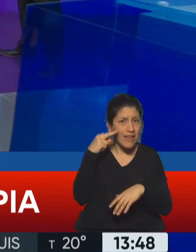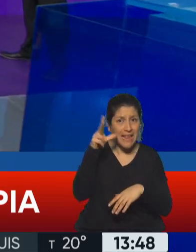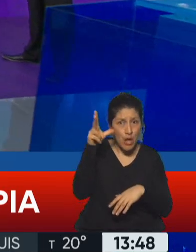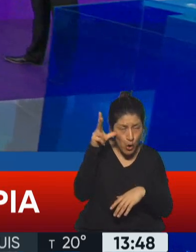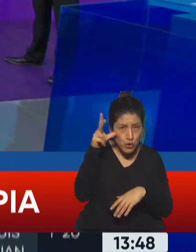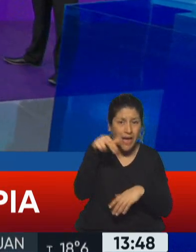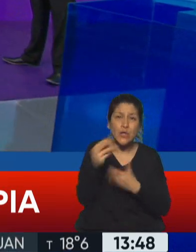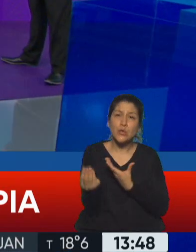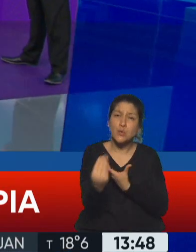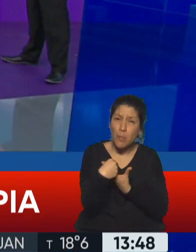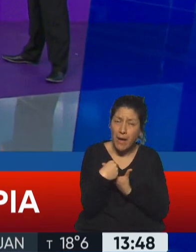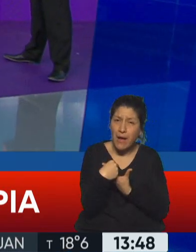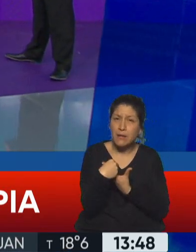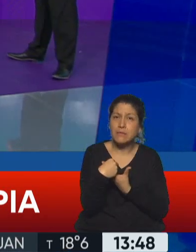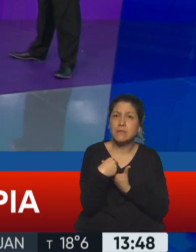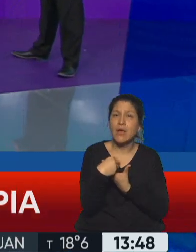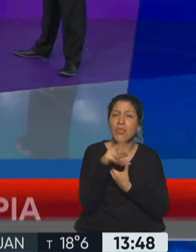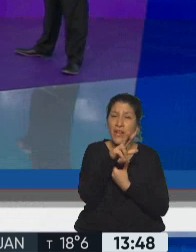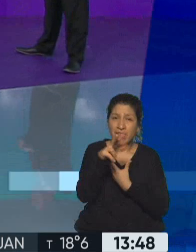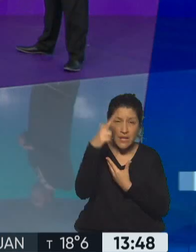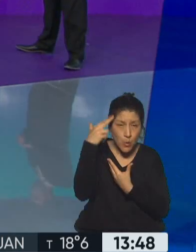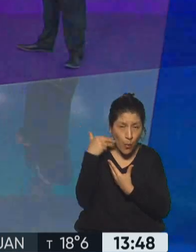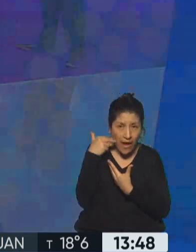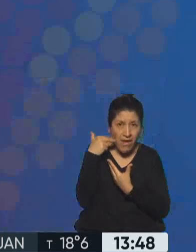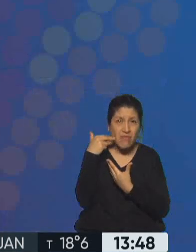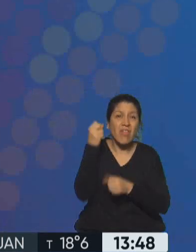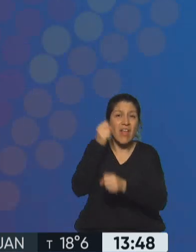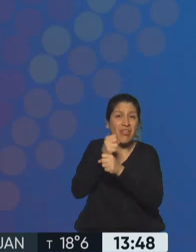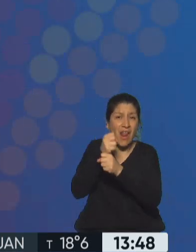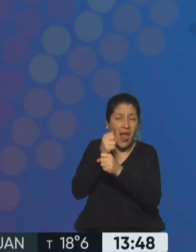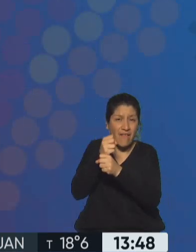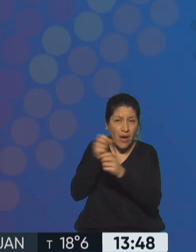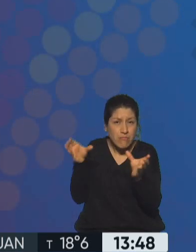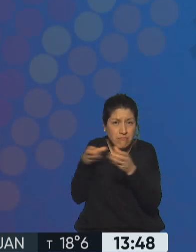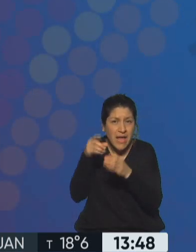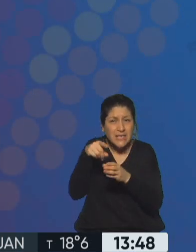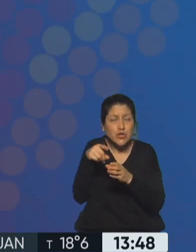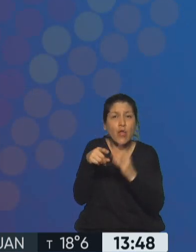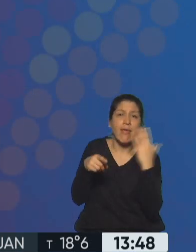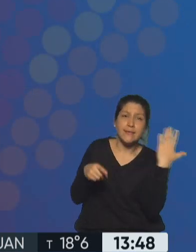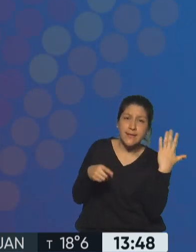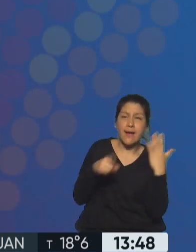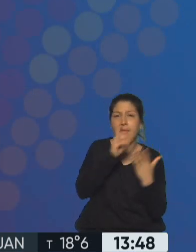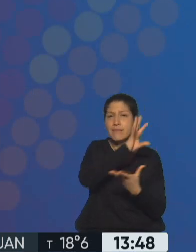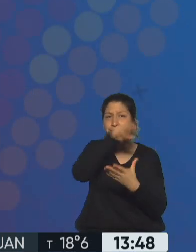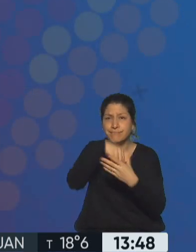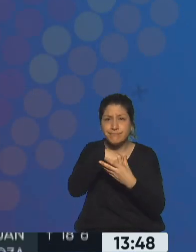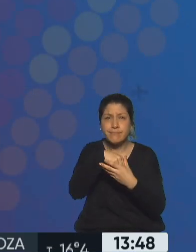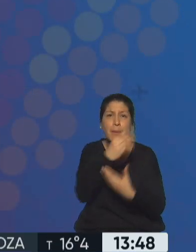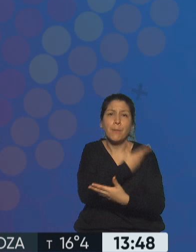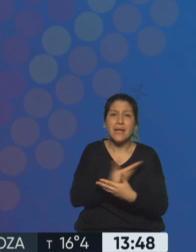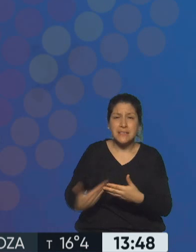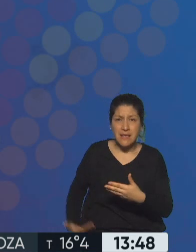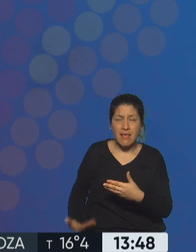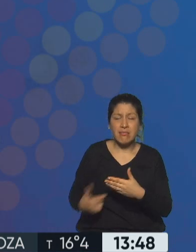esto habría que sumarle, en principio, los 39 votos del Partido del Trabajo, un partido de izquierda que forma parte, digamos, del espectro del presidente